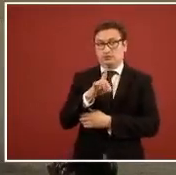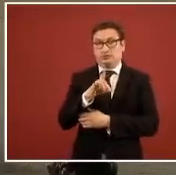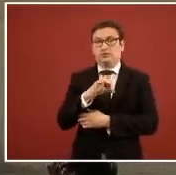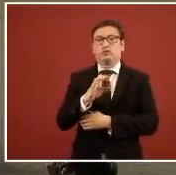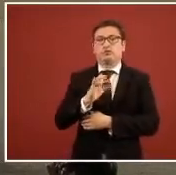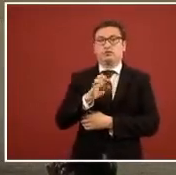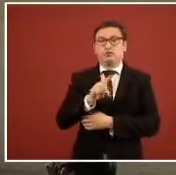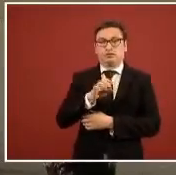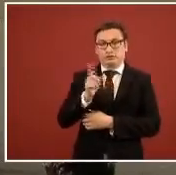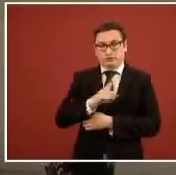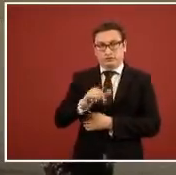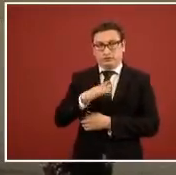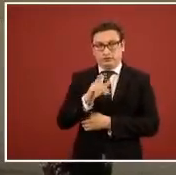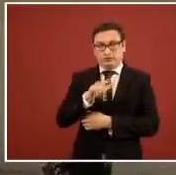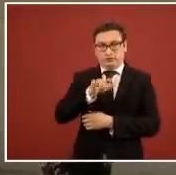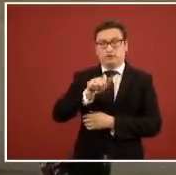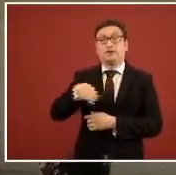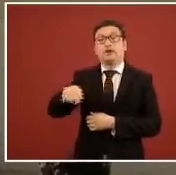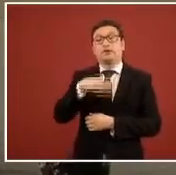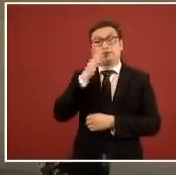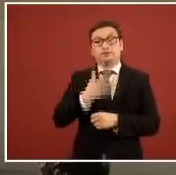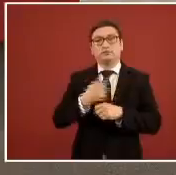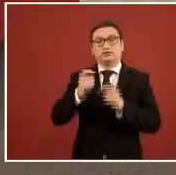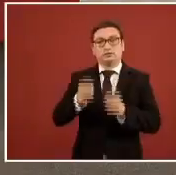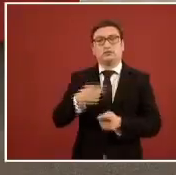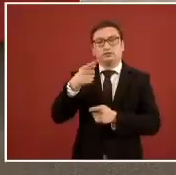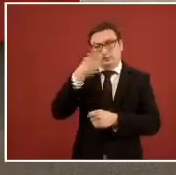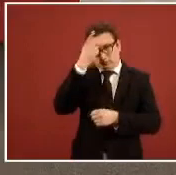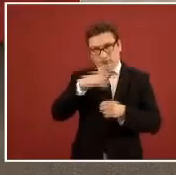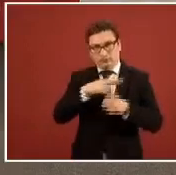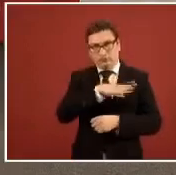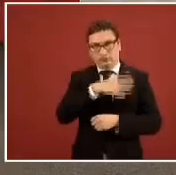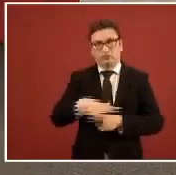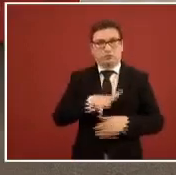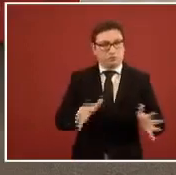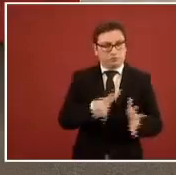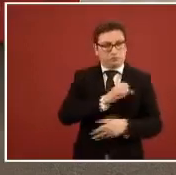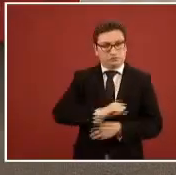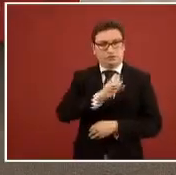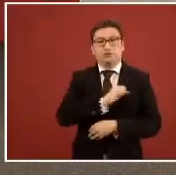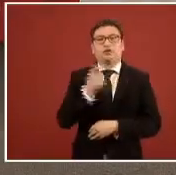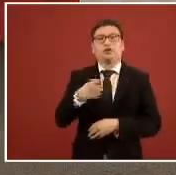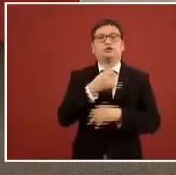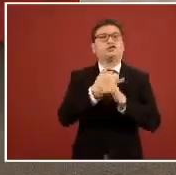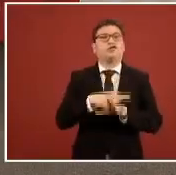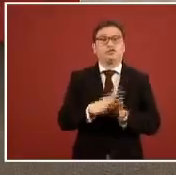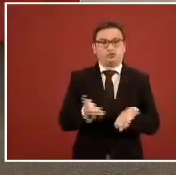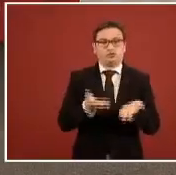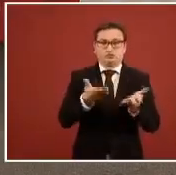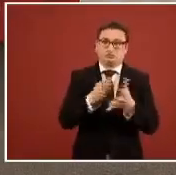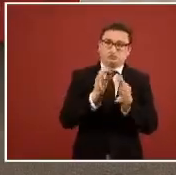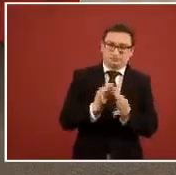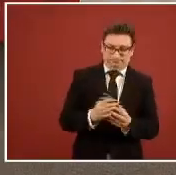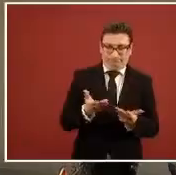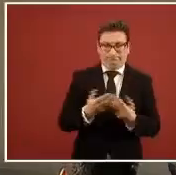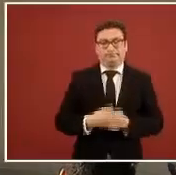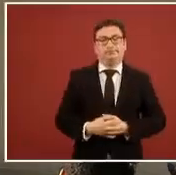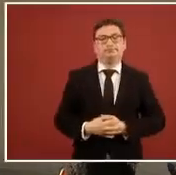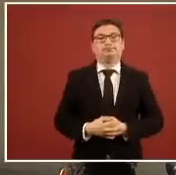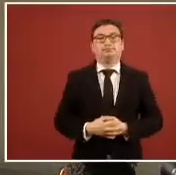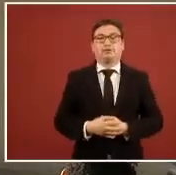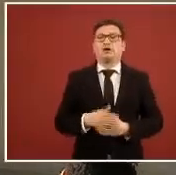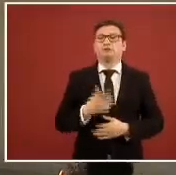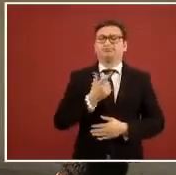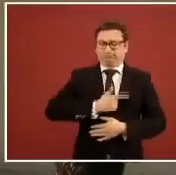Alcalá, director general de Promoción de la Salud, si nos comparte la información sobre este campo. Con mucho